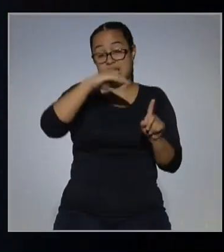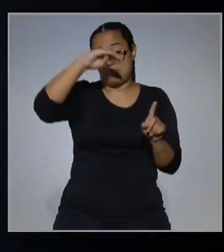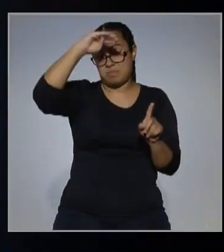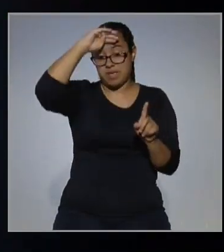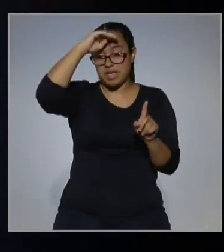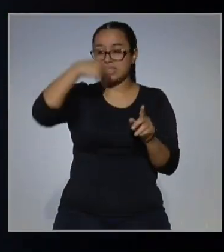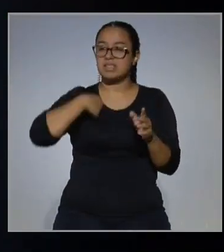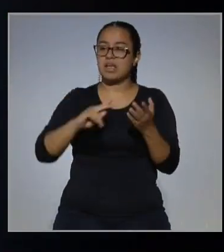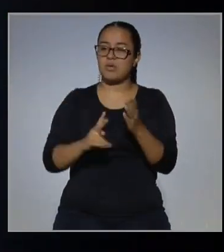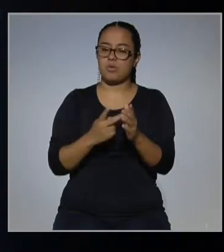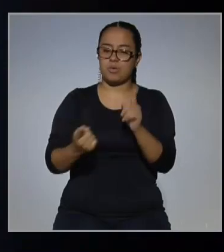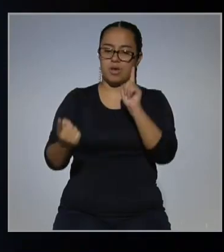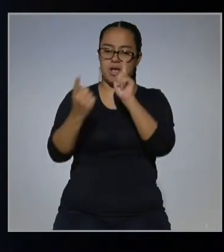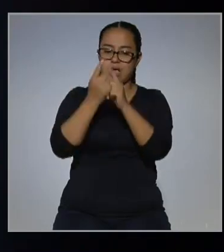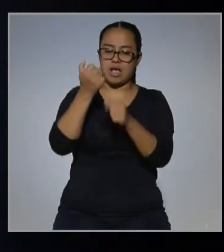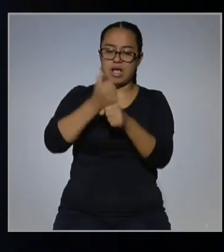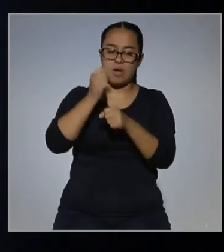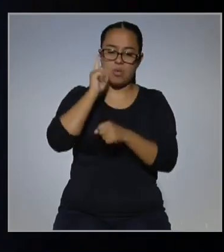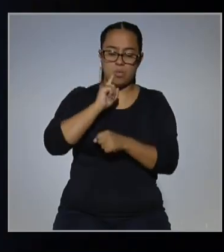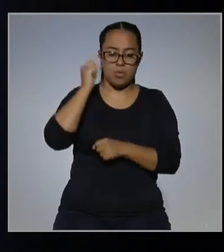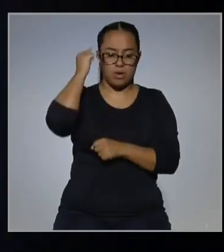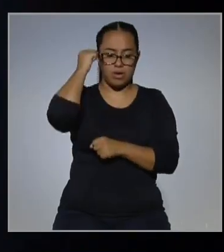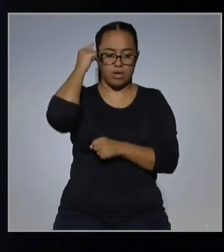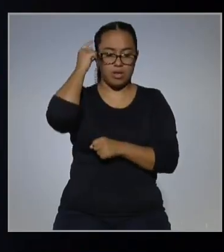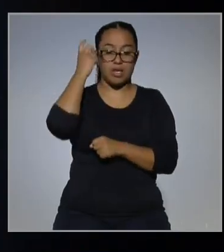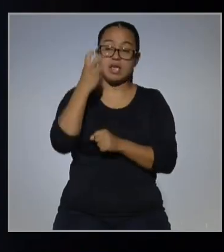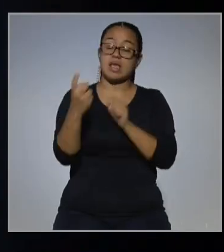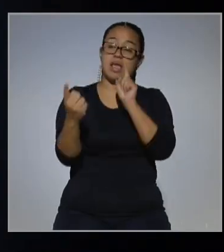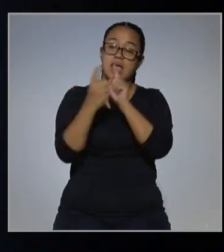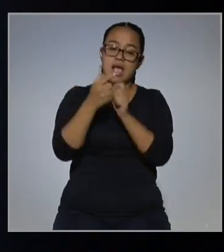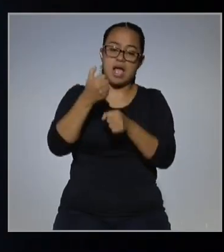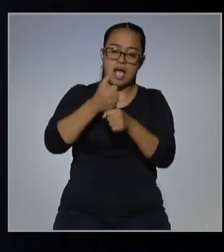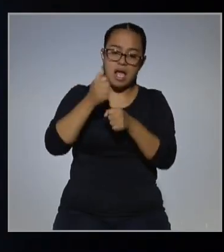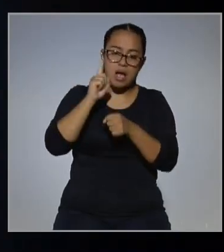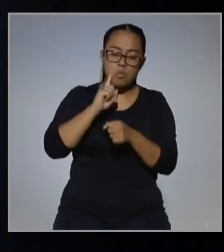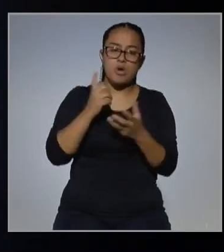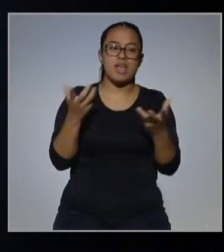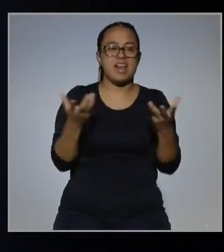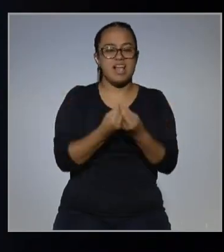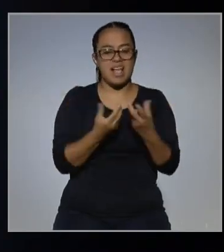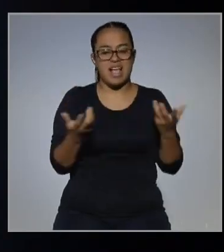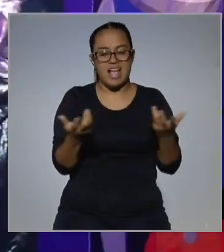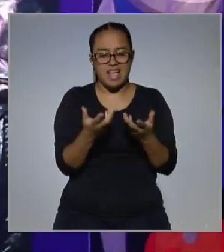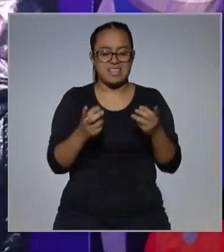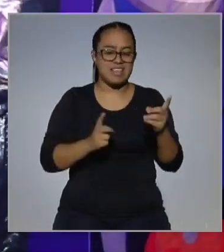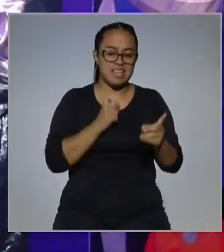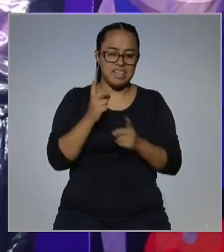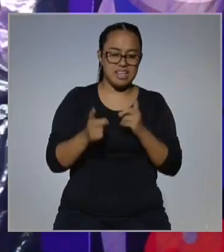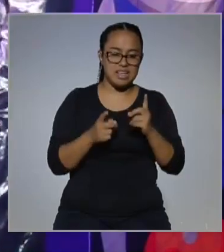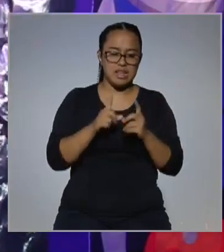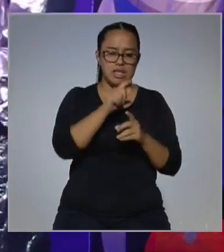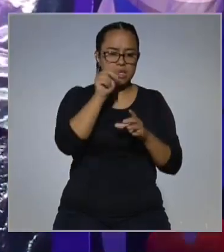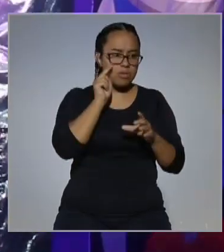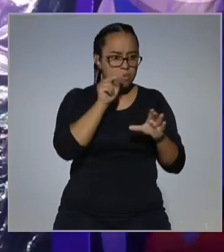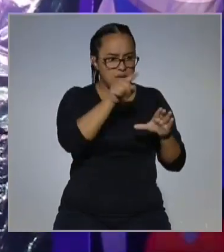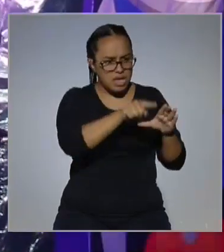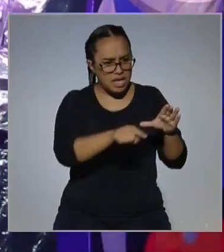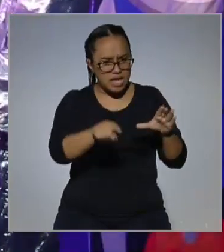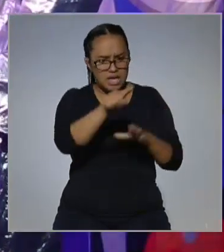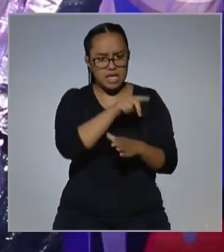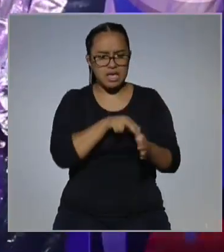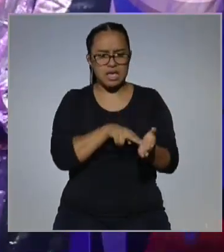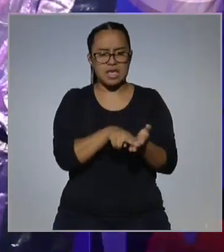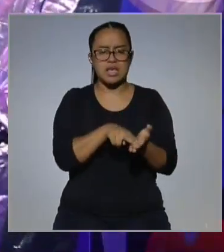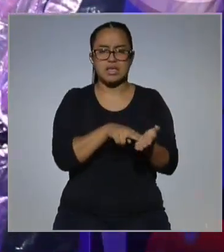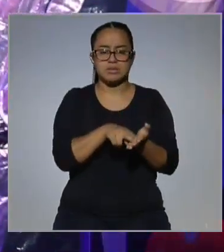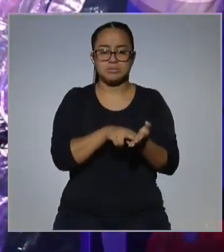se encuentra su abuela. Ahí se encuentra con su abuela, hacen muchas cosas, van a un agujero negro. Y al